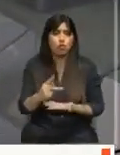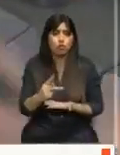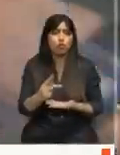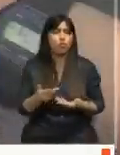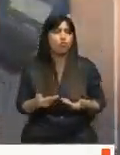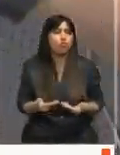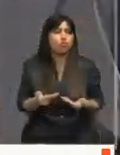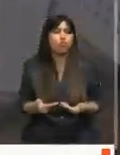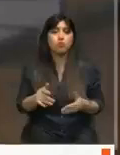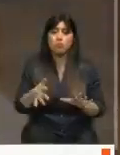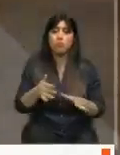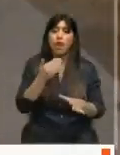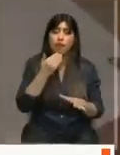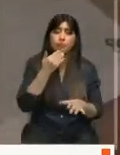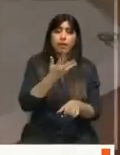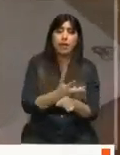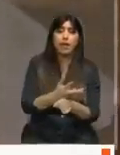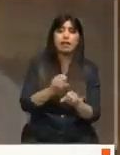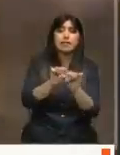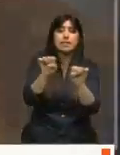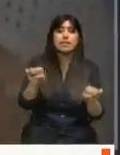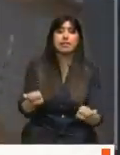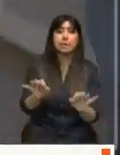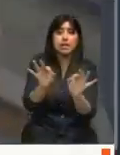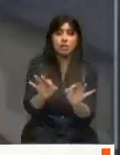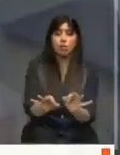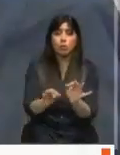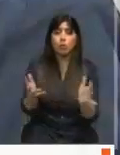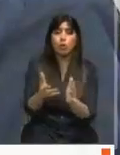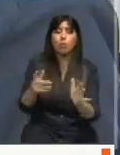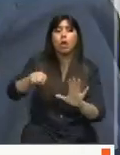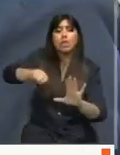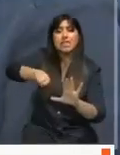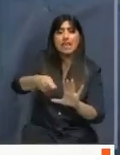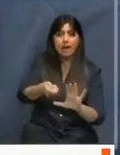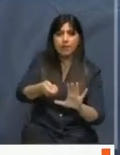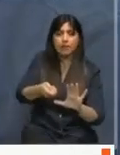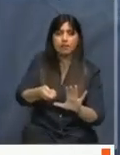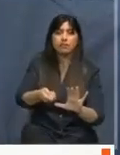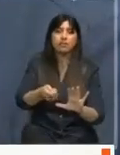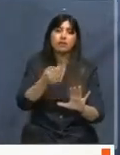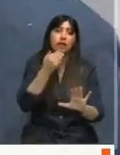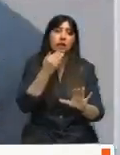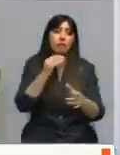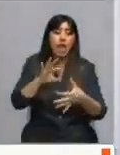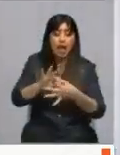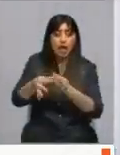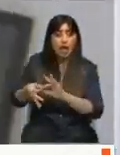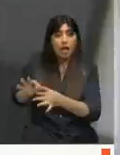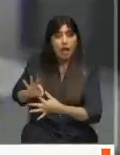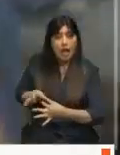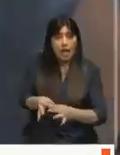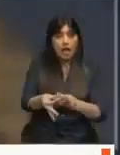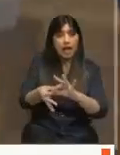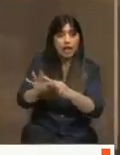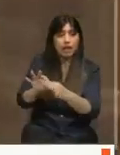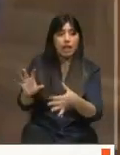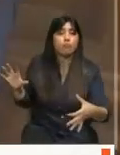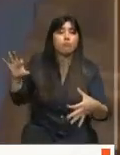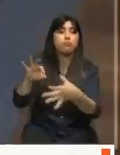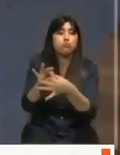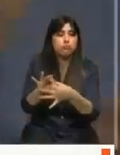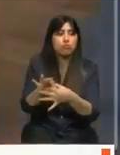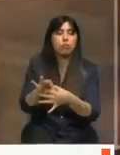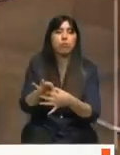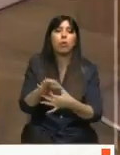En general también tiene como sistema de seguridad que debe ser encendido mediante llave. También permite ser encadenado, utilizar los candados de